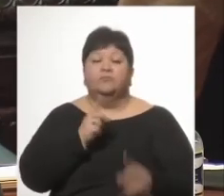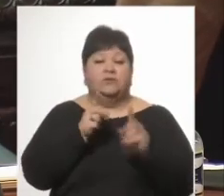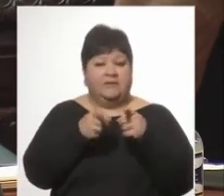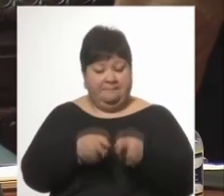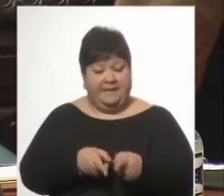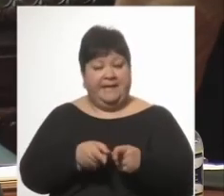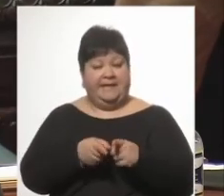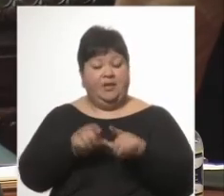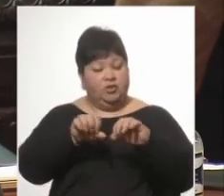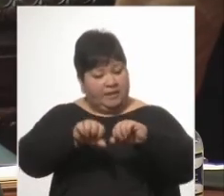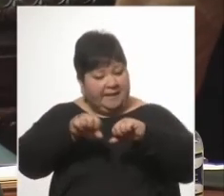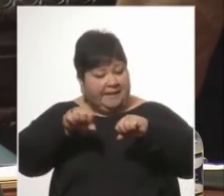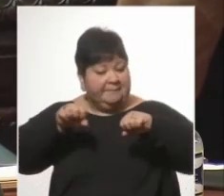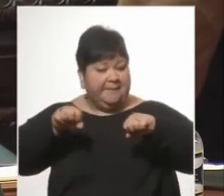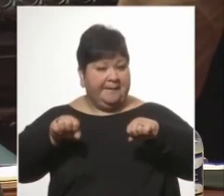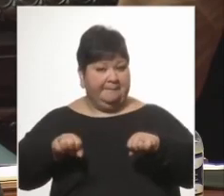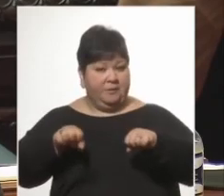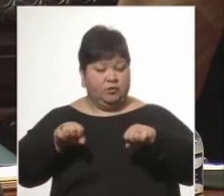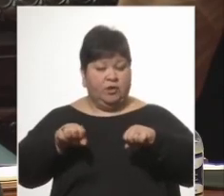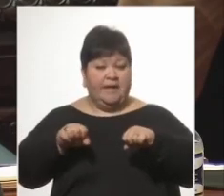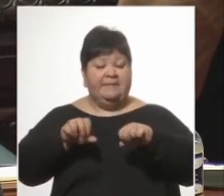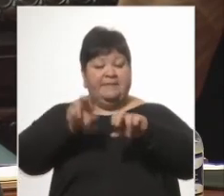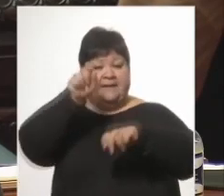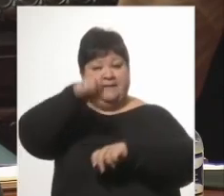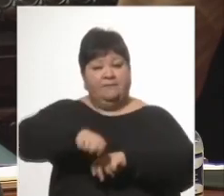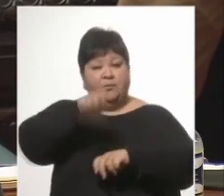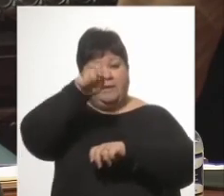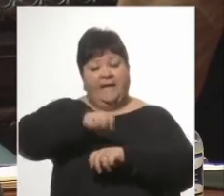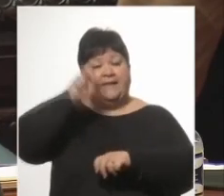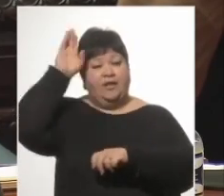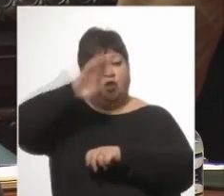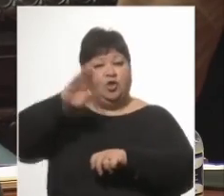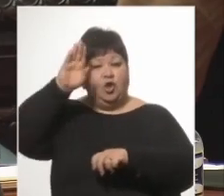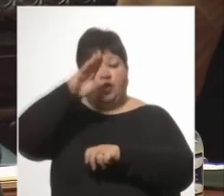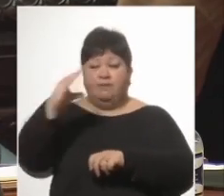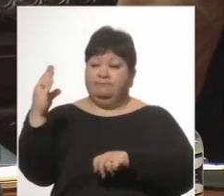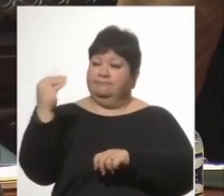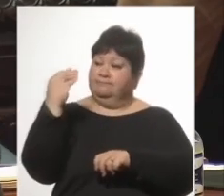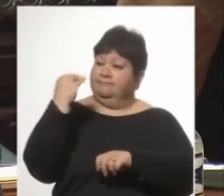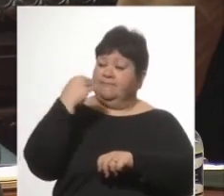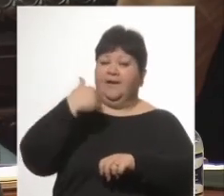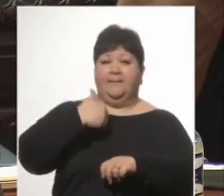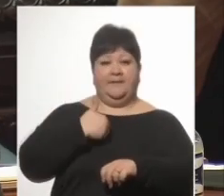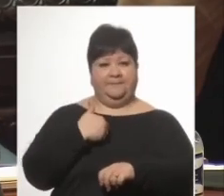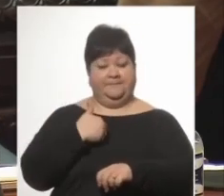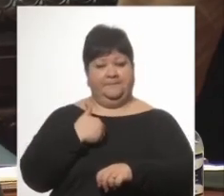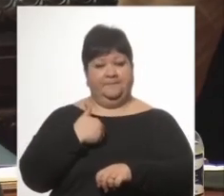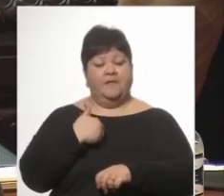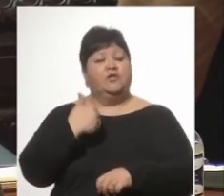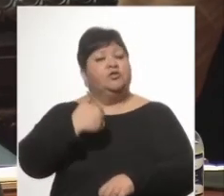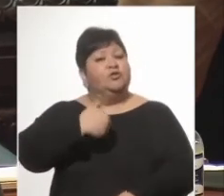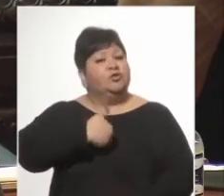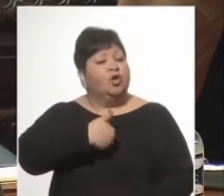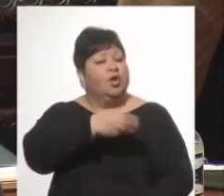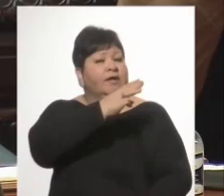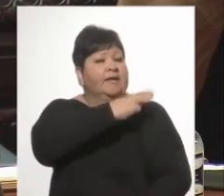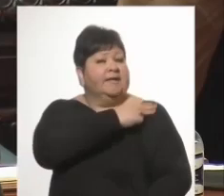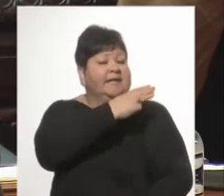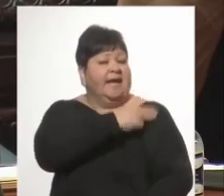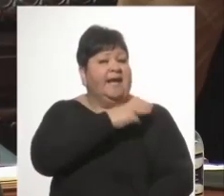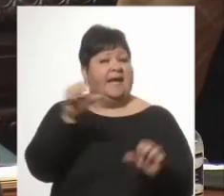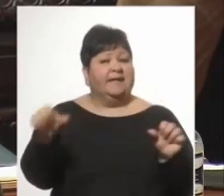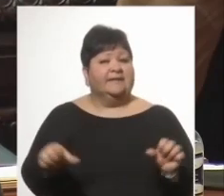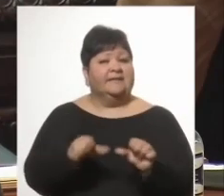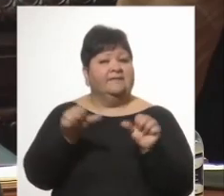integrantes del Tribunal de Honor hacia mí. Yo fui general en actividad durante más